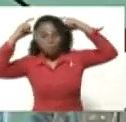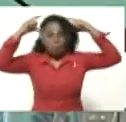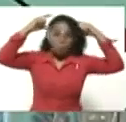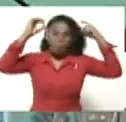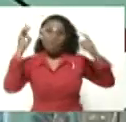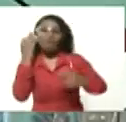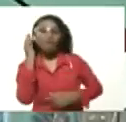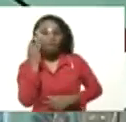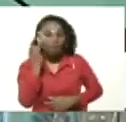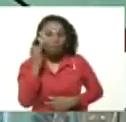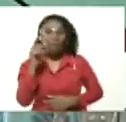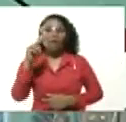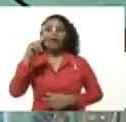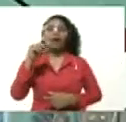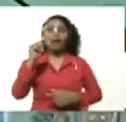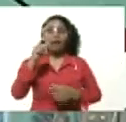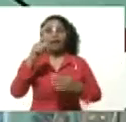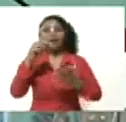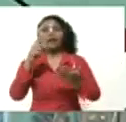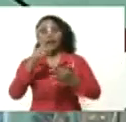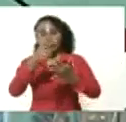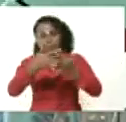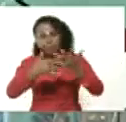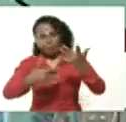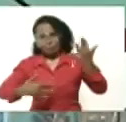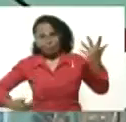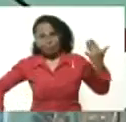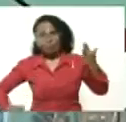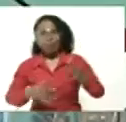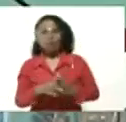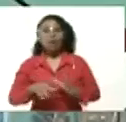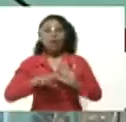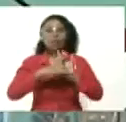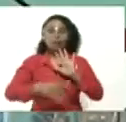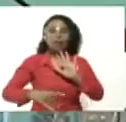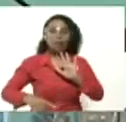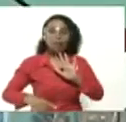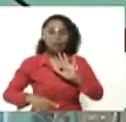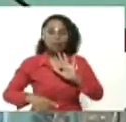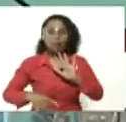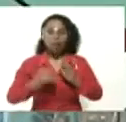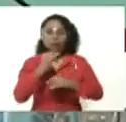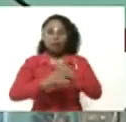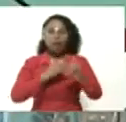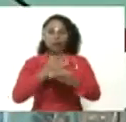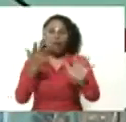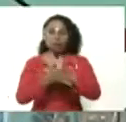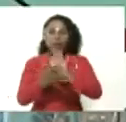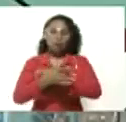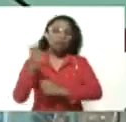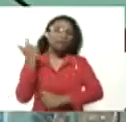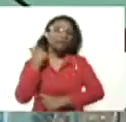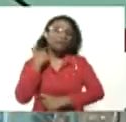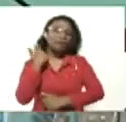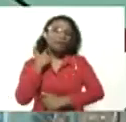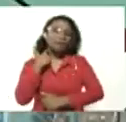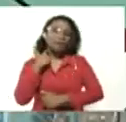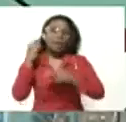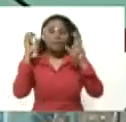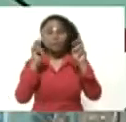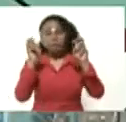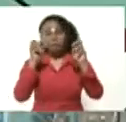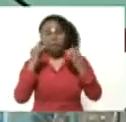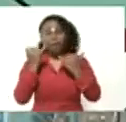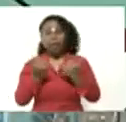con CNN, con sanciones que no están recogidas en el derecho internacional, con demonizaciones viejas y nuevas, y las nuevas